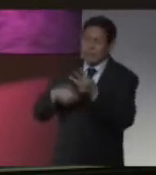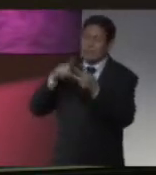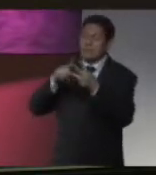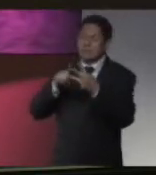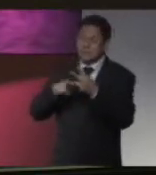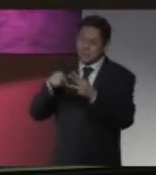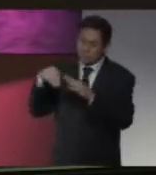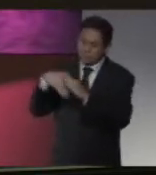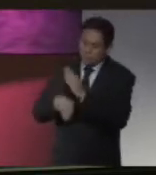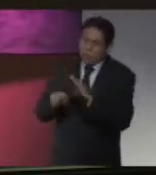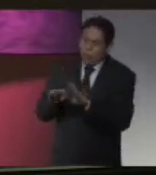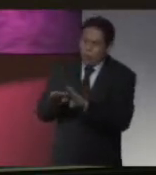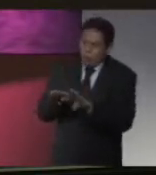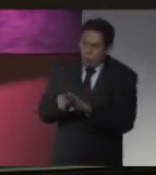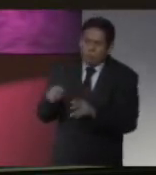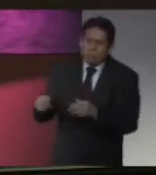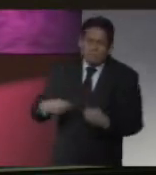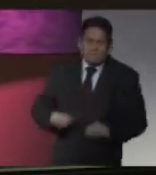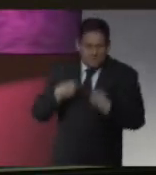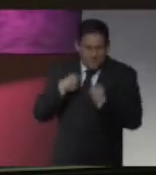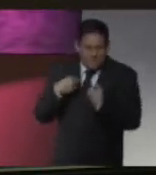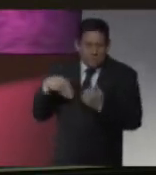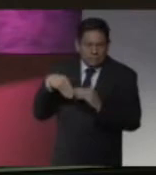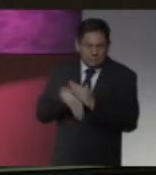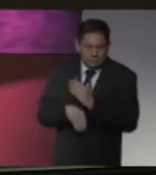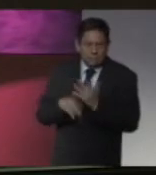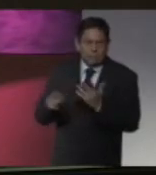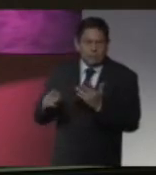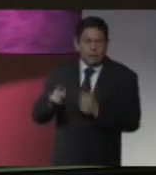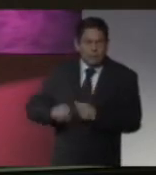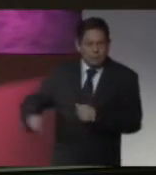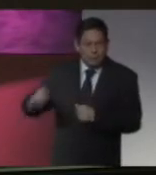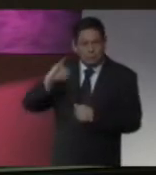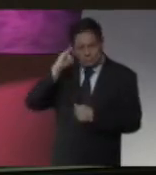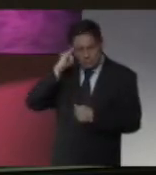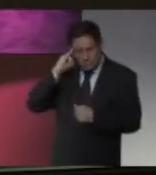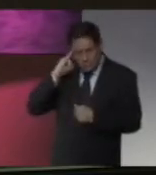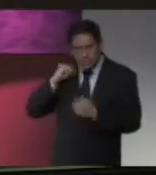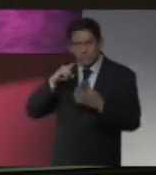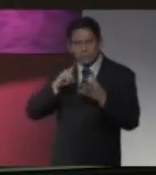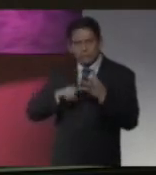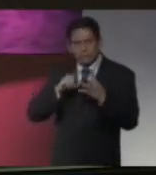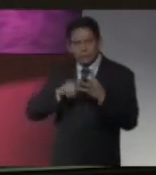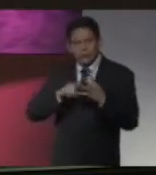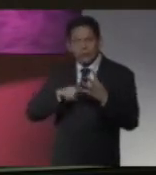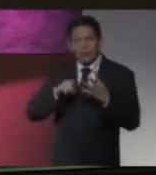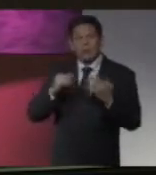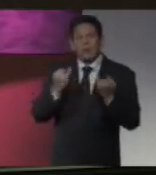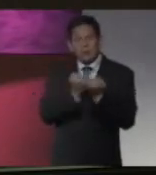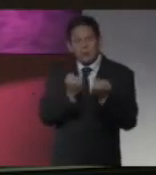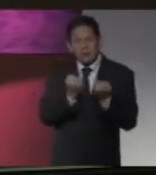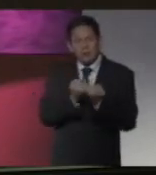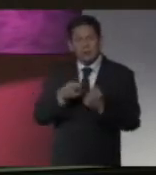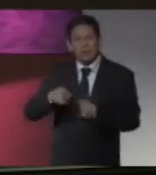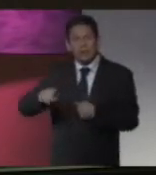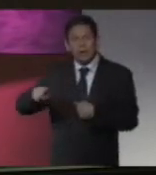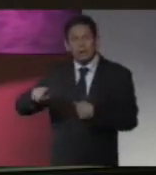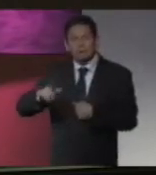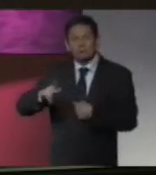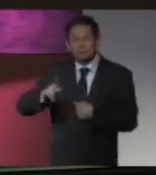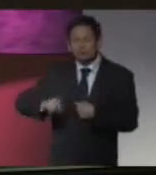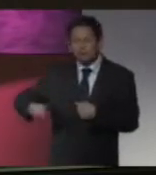ello a las mujeres en resistencia en los pueblos indígenas? ¿Y cuáles son estas resistencias? Quisiera